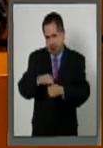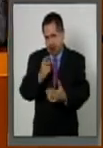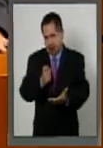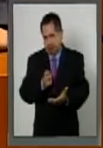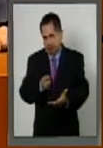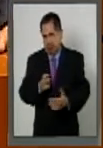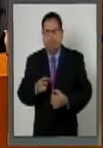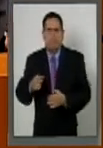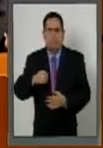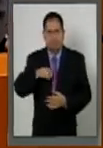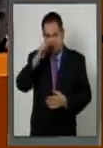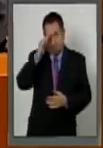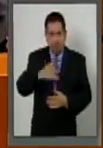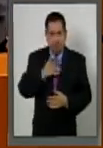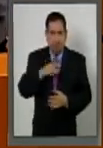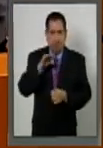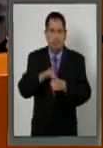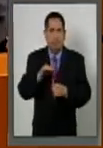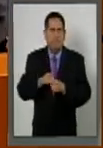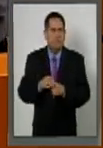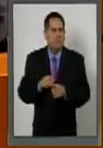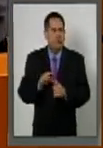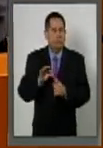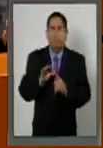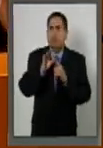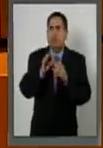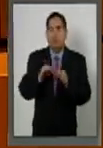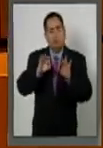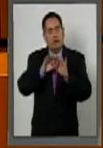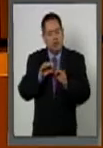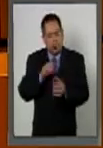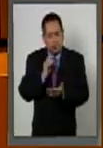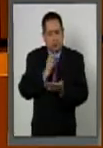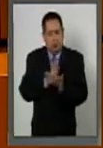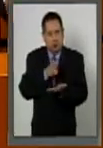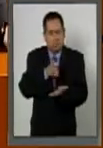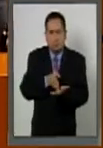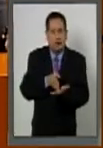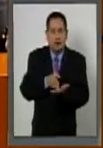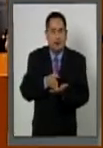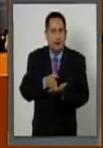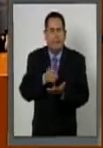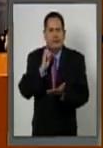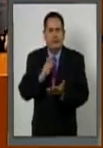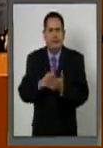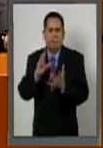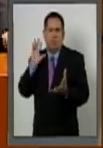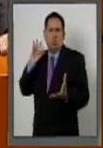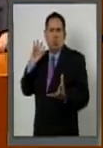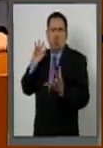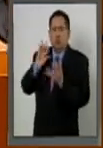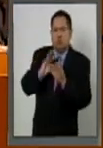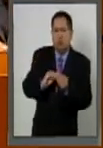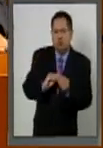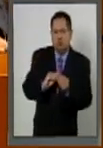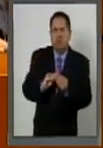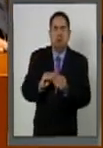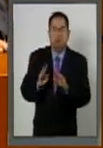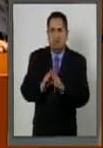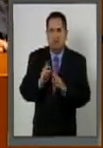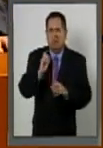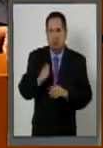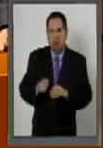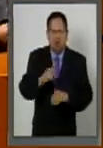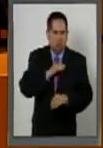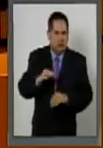parece que no es un voto en específico por este paquete sino por todo lo que ha ocurrido a lo largo de estos